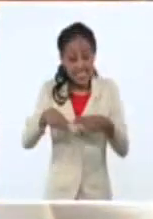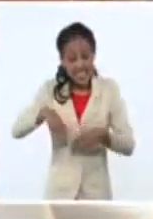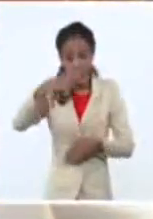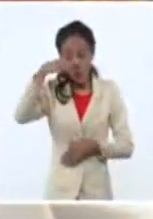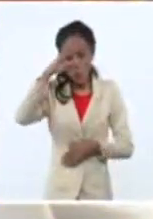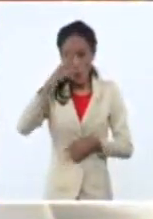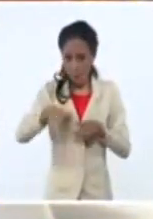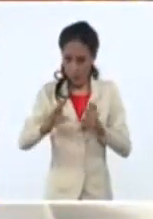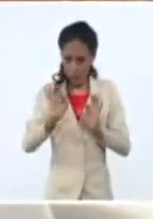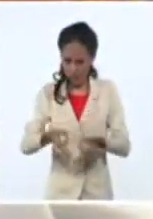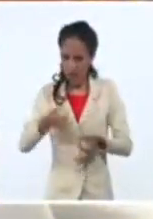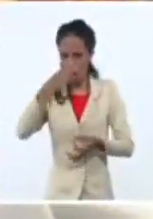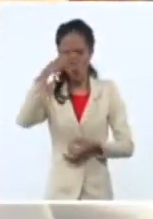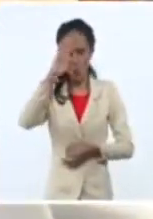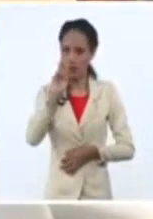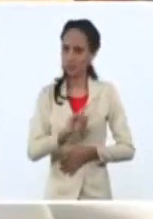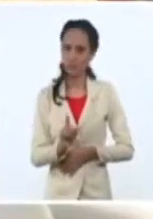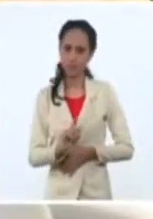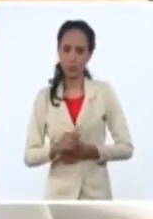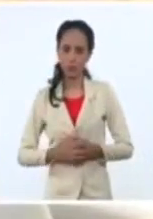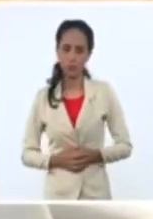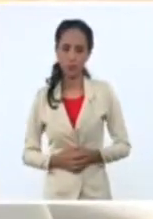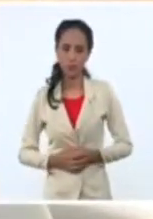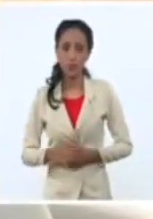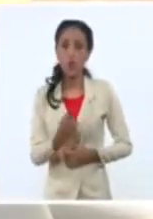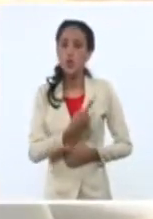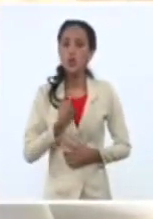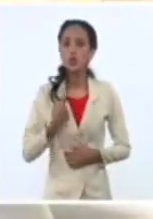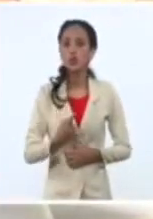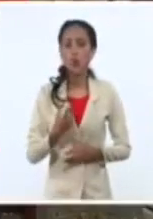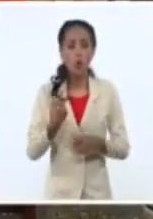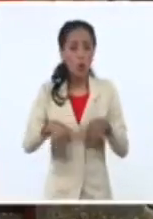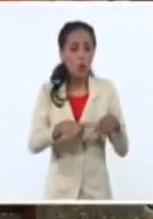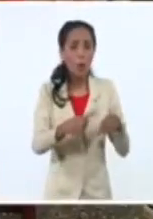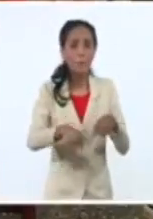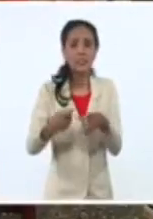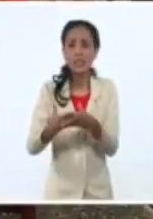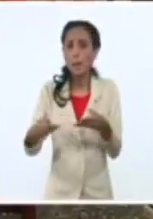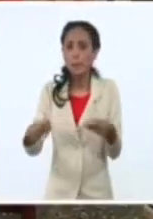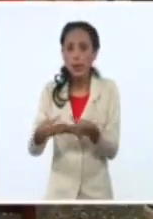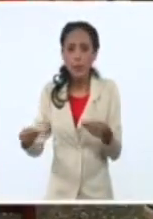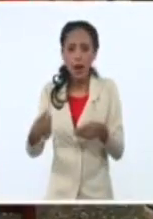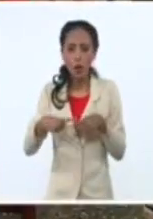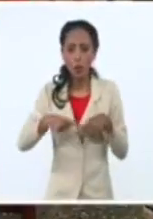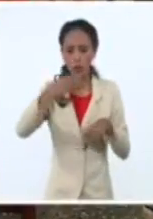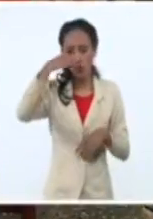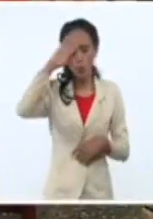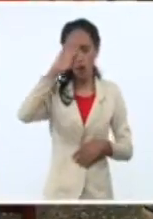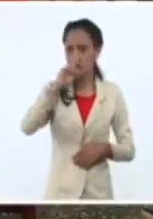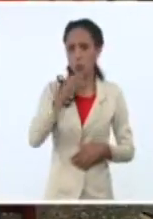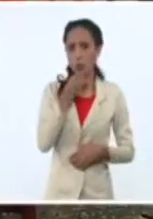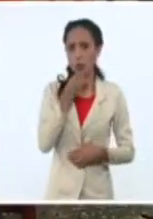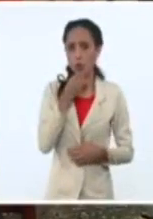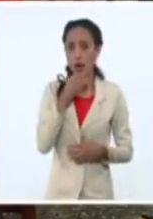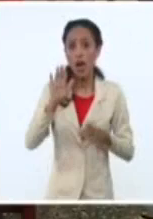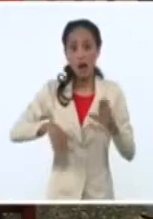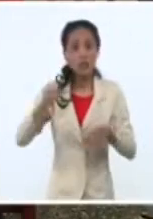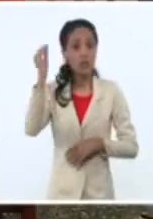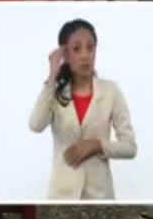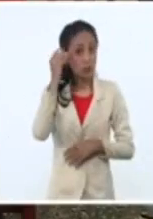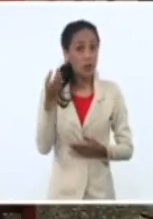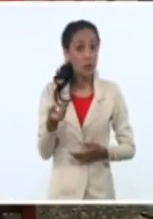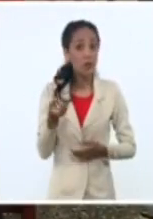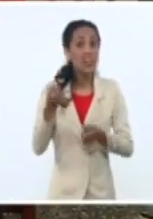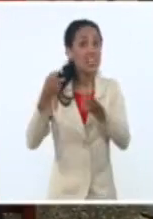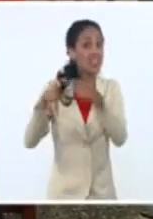no es cubano. No hemos tenido acceso a muchas de las materias primas que en ocasiones conocemos que a lo mejor se